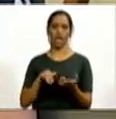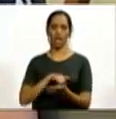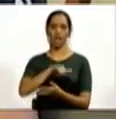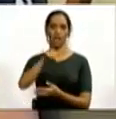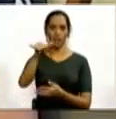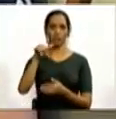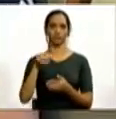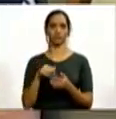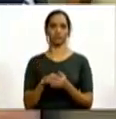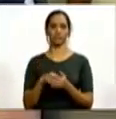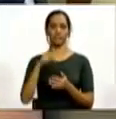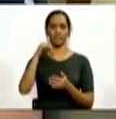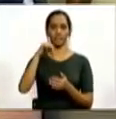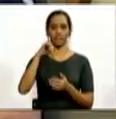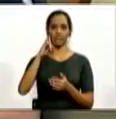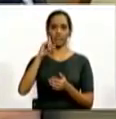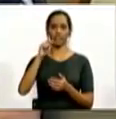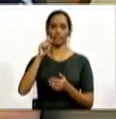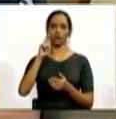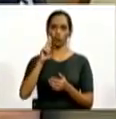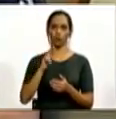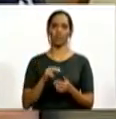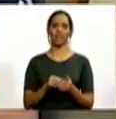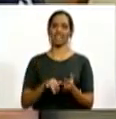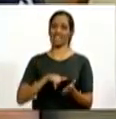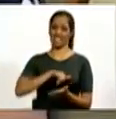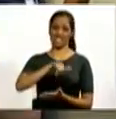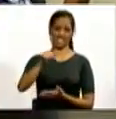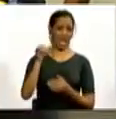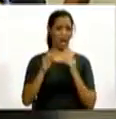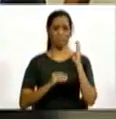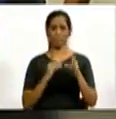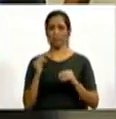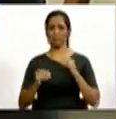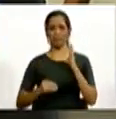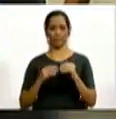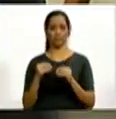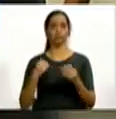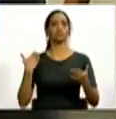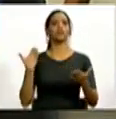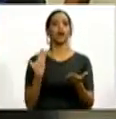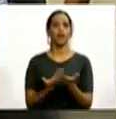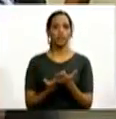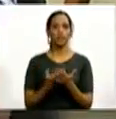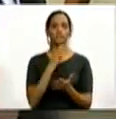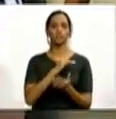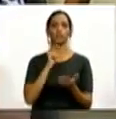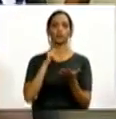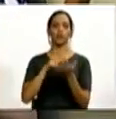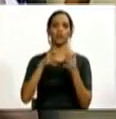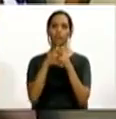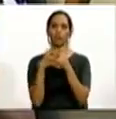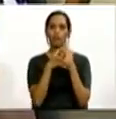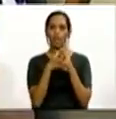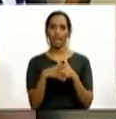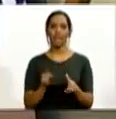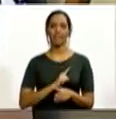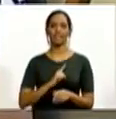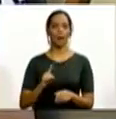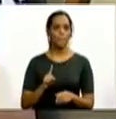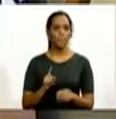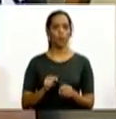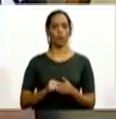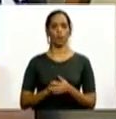señora Nitú Pérez Osuna venía dándole candela a la gira hasta que el señor llegó a Estados Unidos y tampoco se desestima